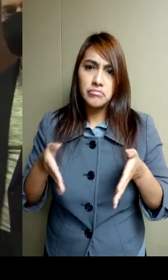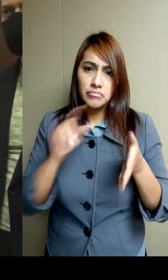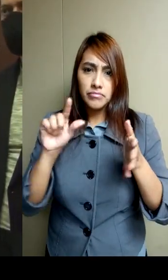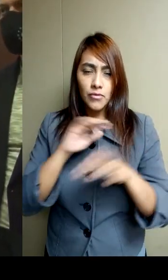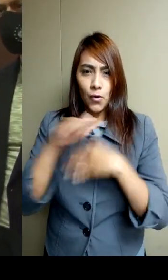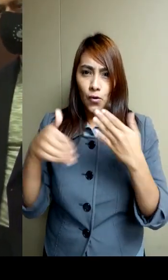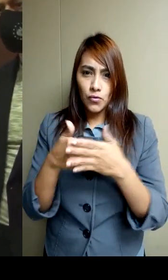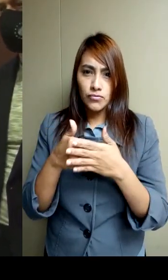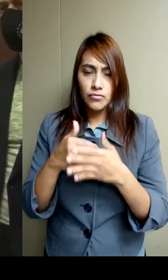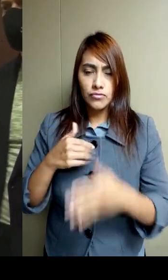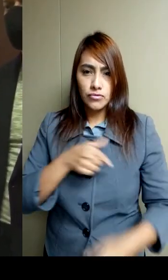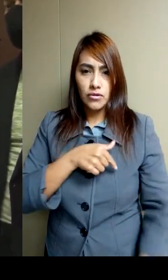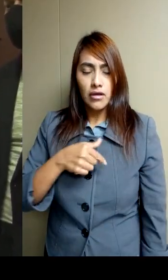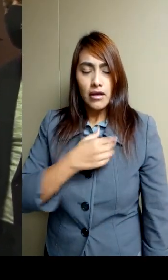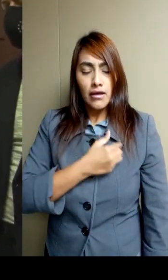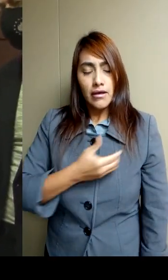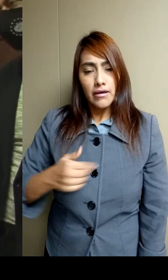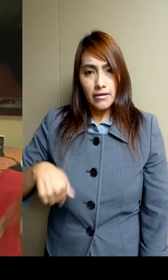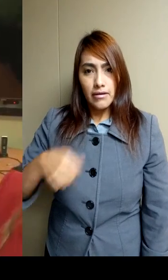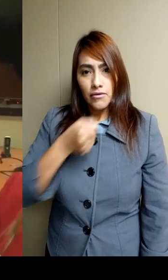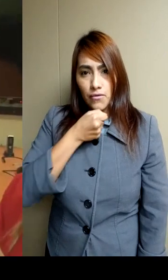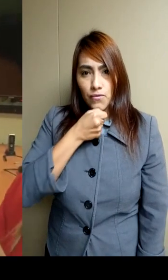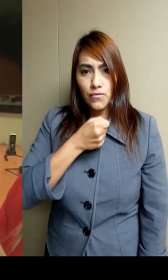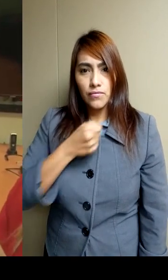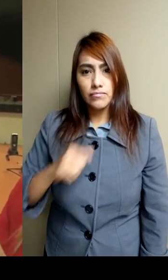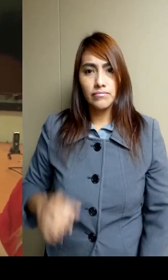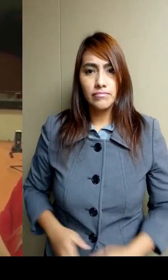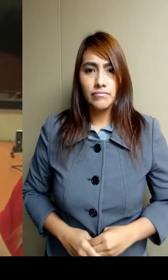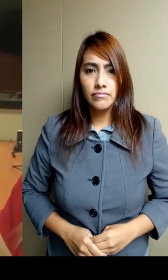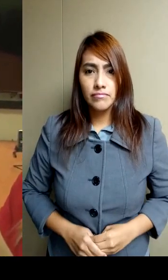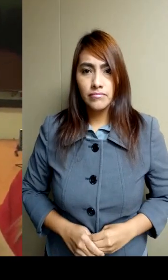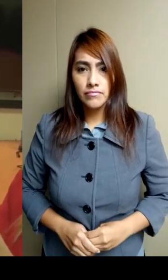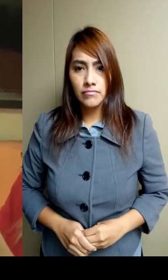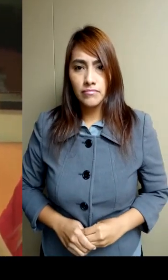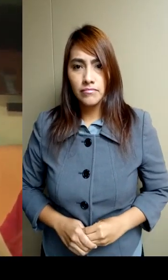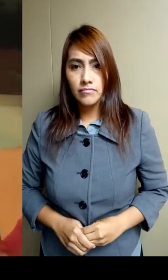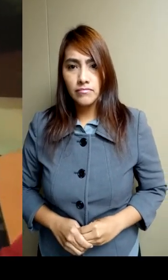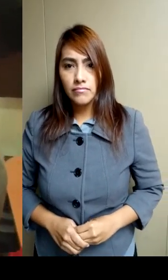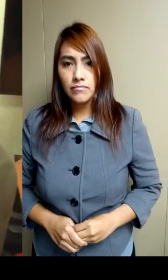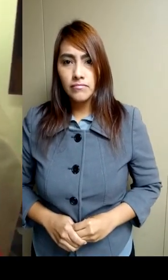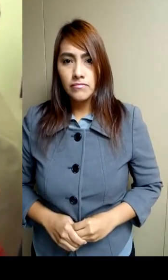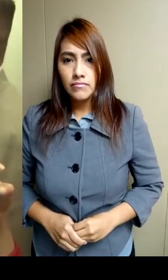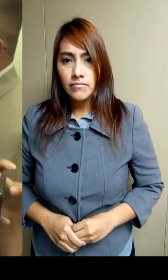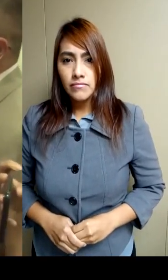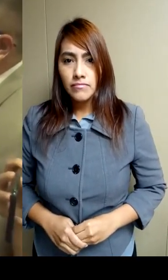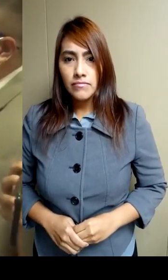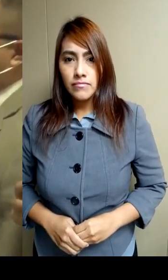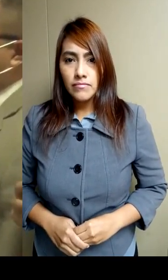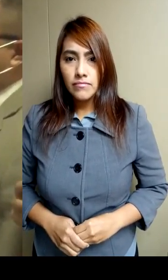transparencia en la administración pública rugamas noticiero el salvador